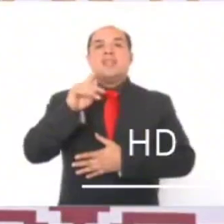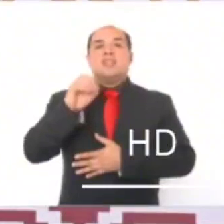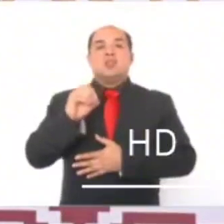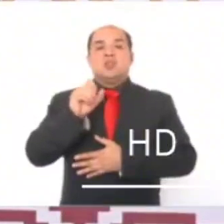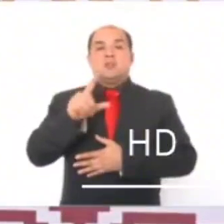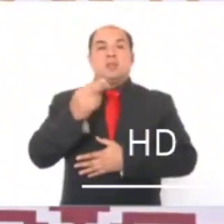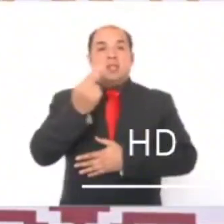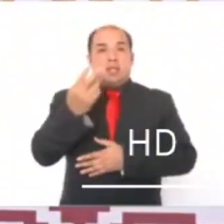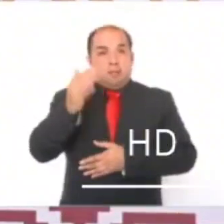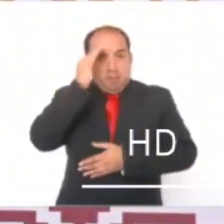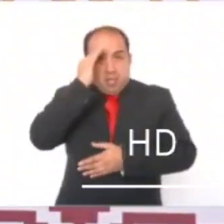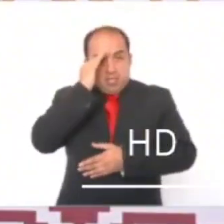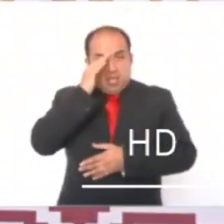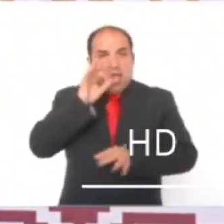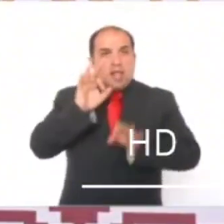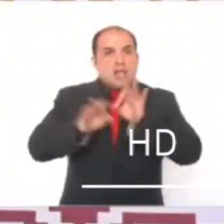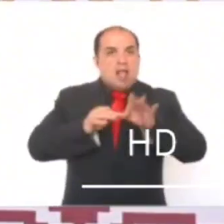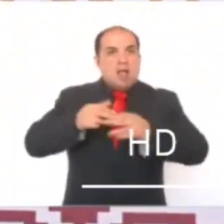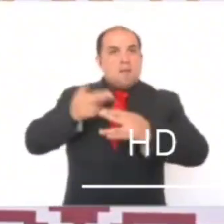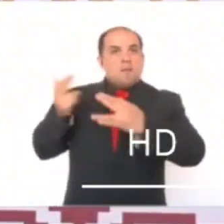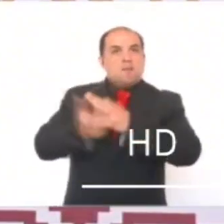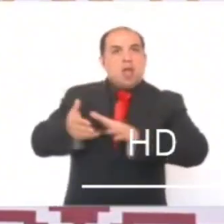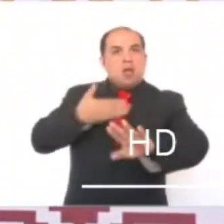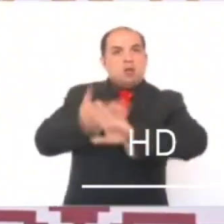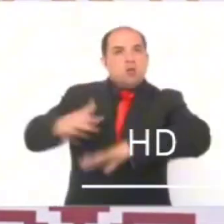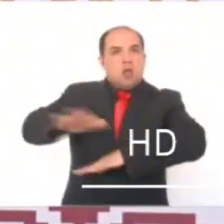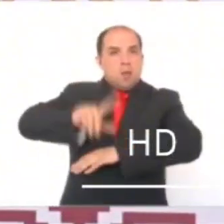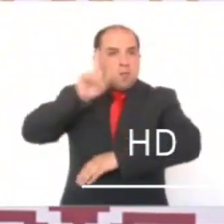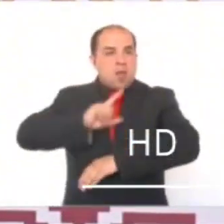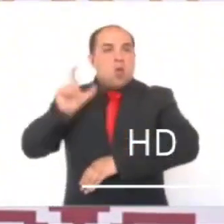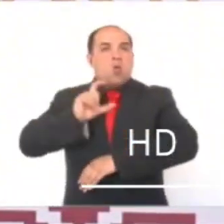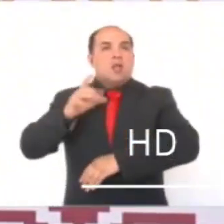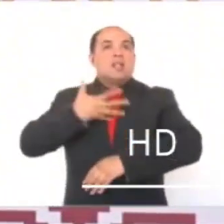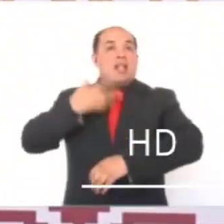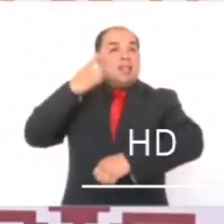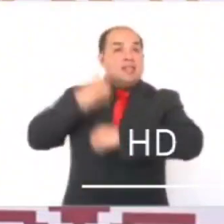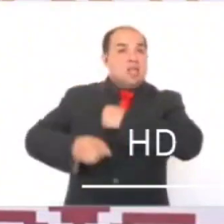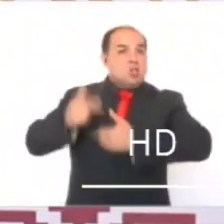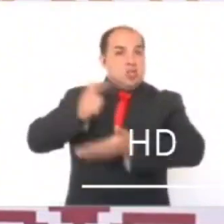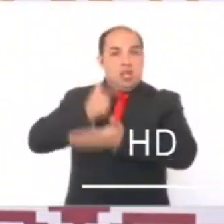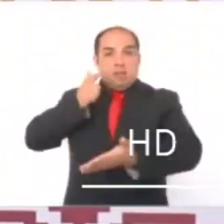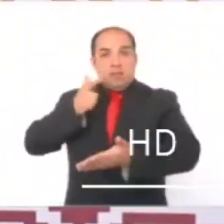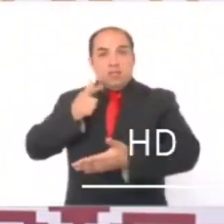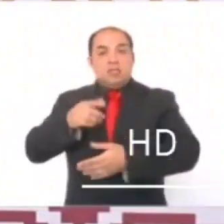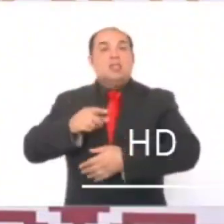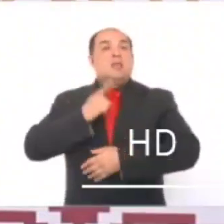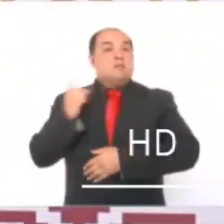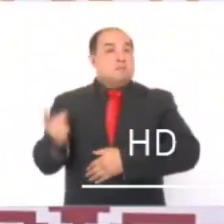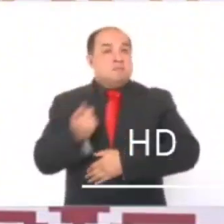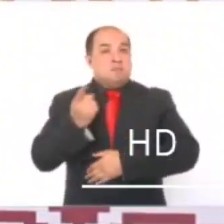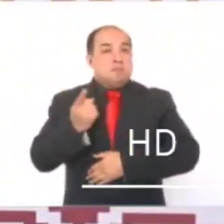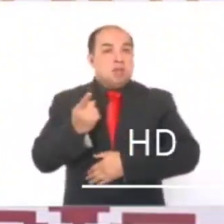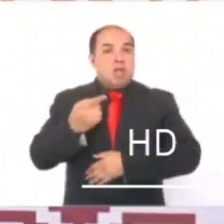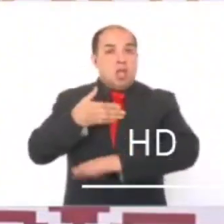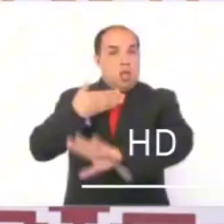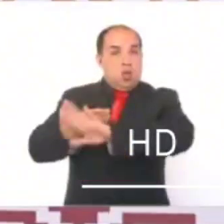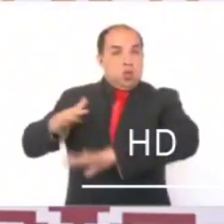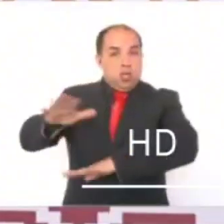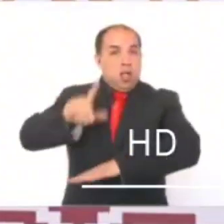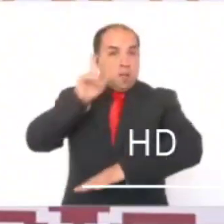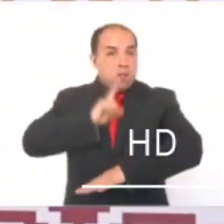también tentativa de feminicidio cuando cause daños graves y permanentes a la